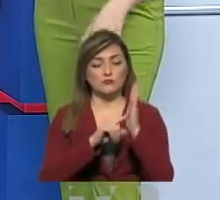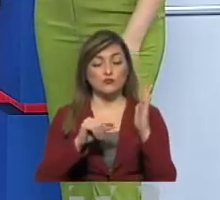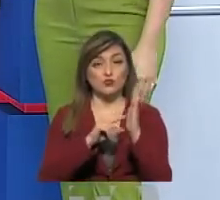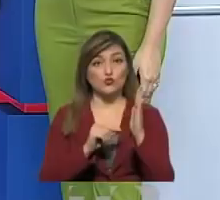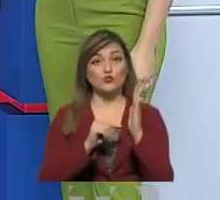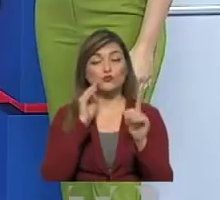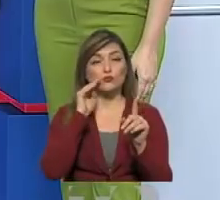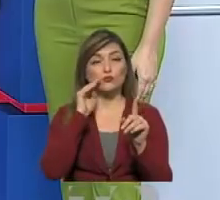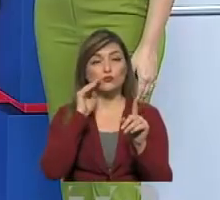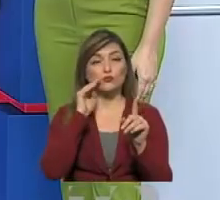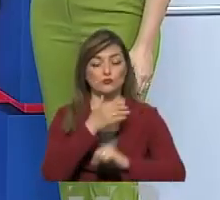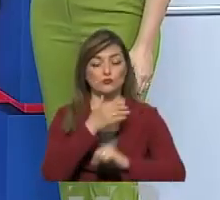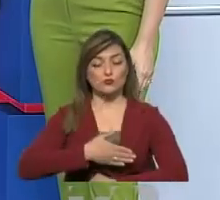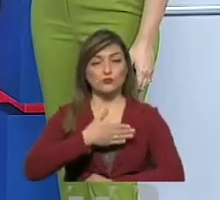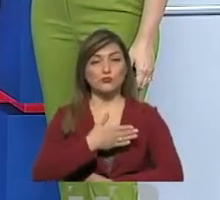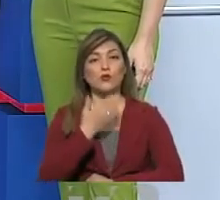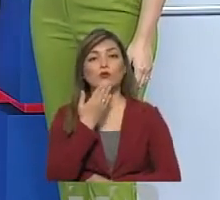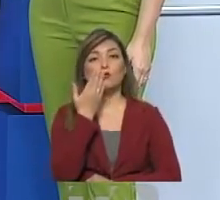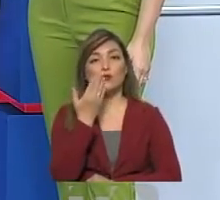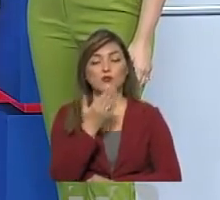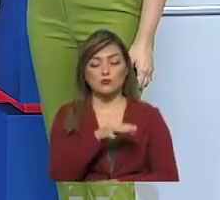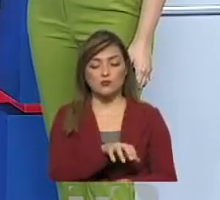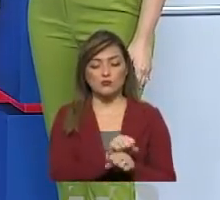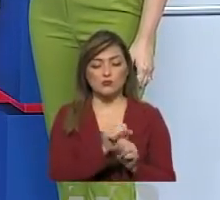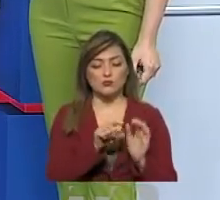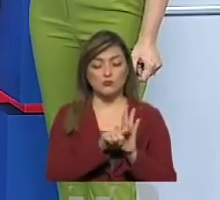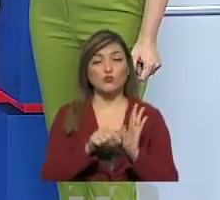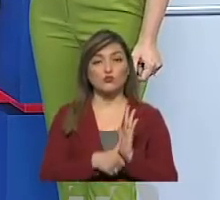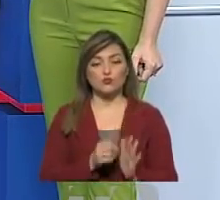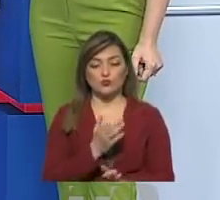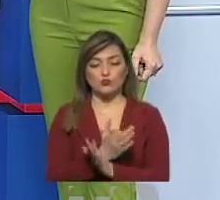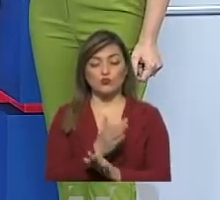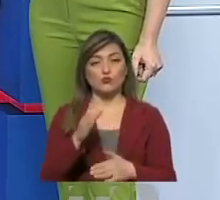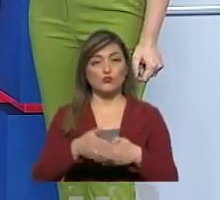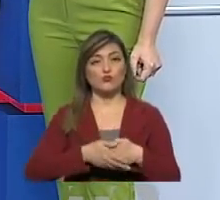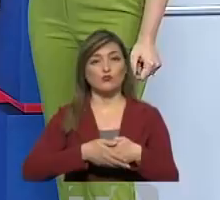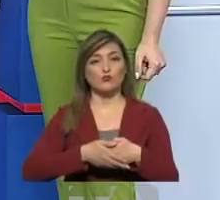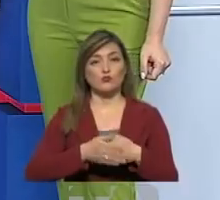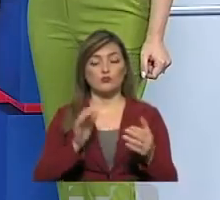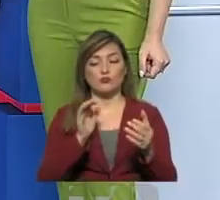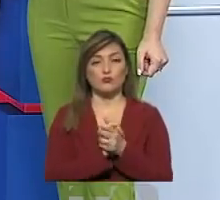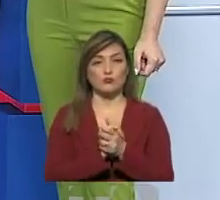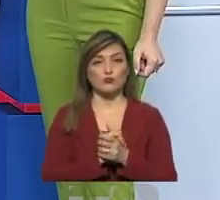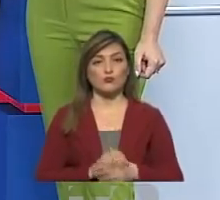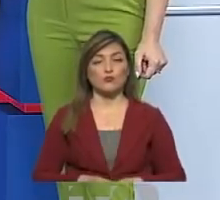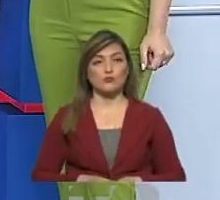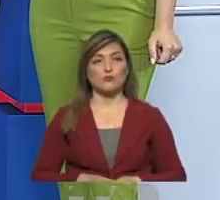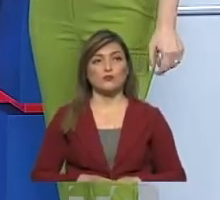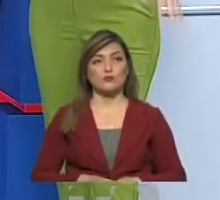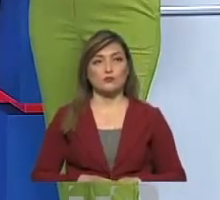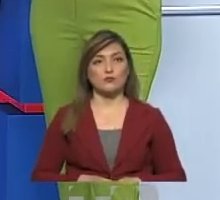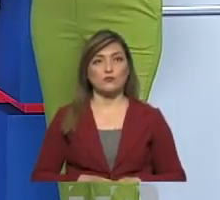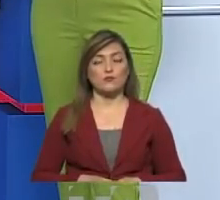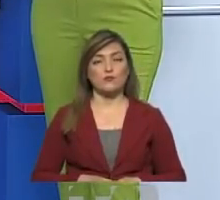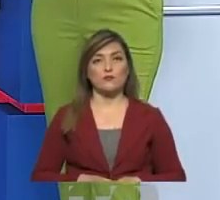noticiero, dice que si por favor, cómo reservar en el registro civil un turno para matrimonios. Muchísimas gracias por esa